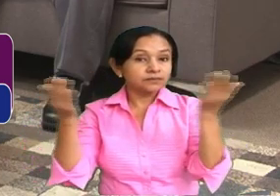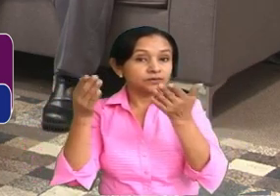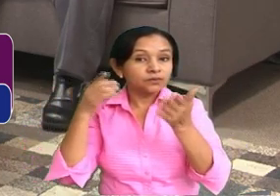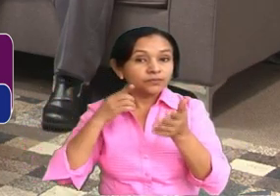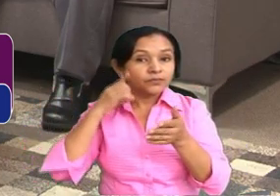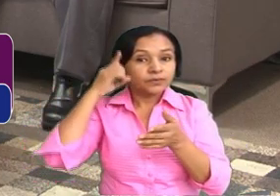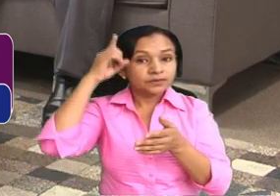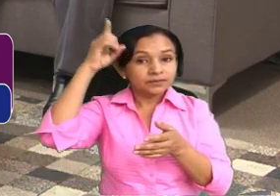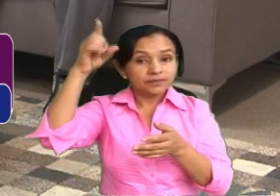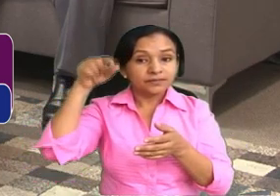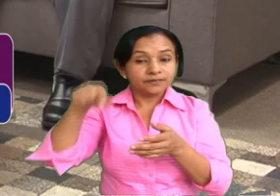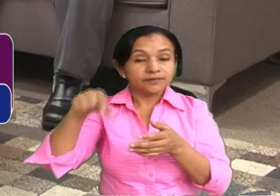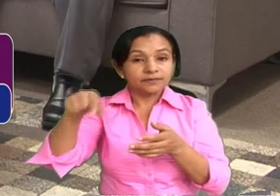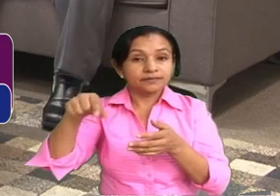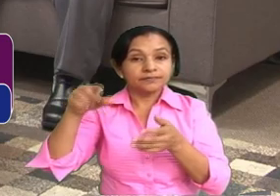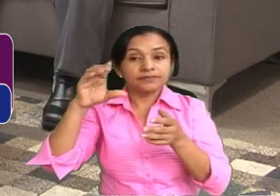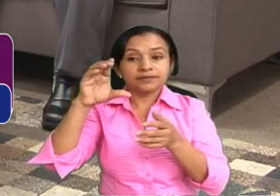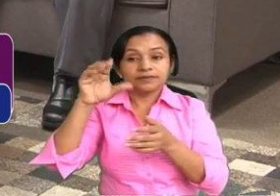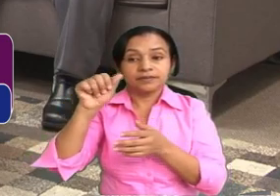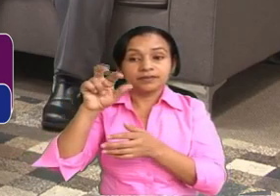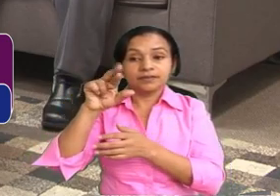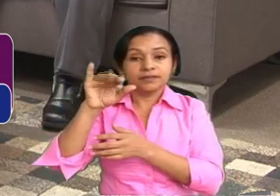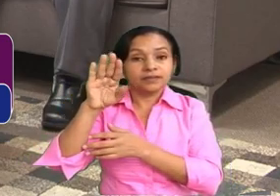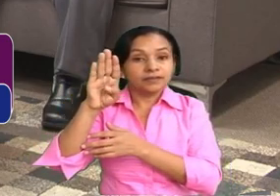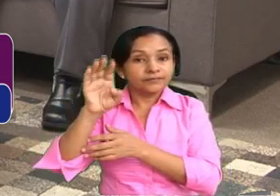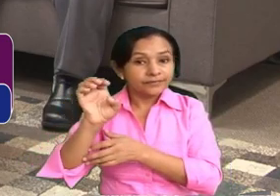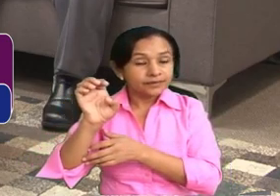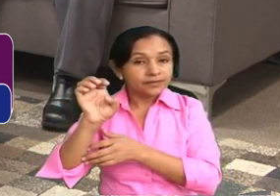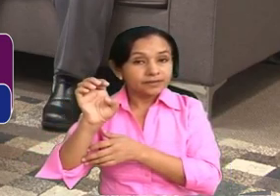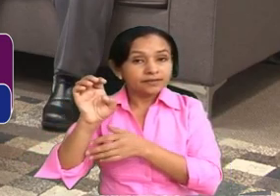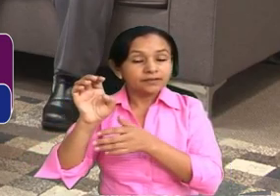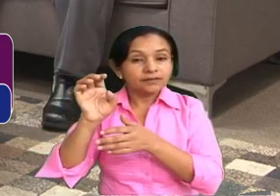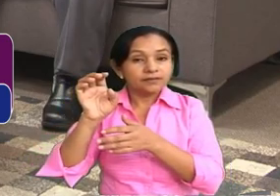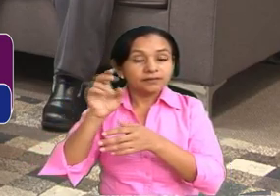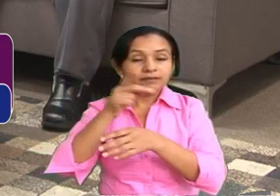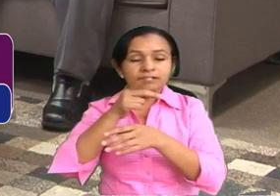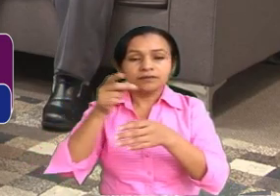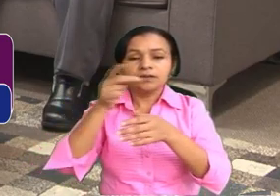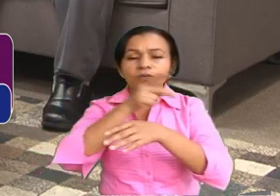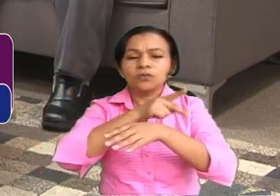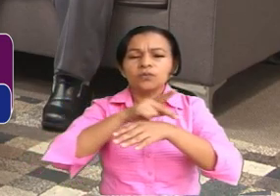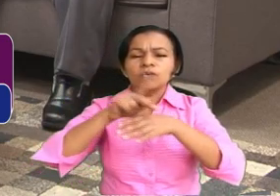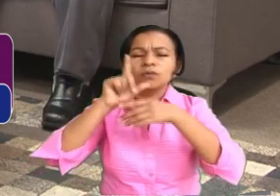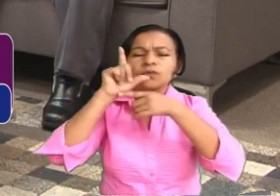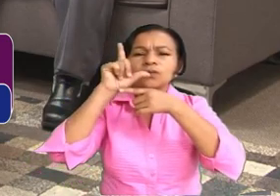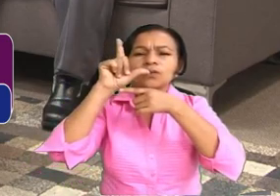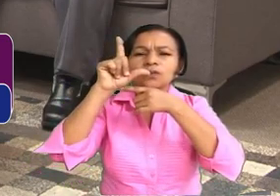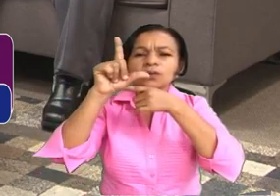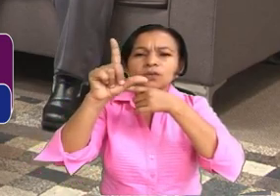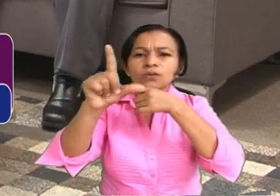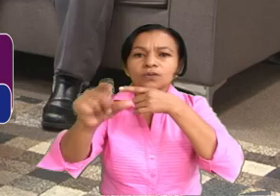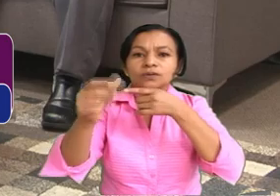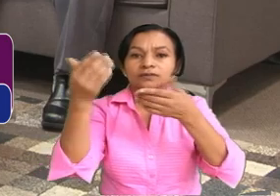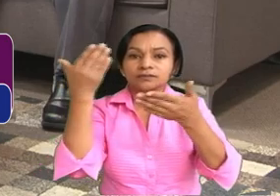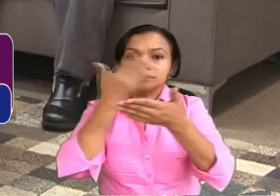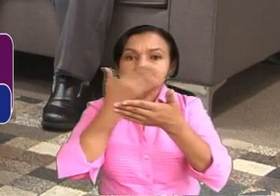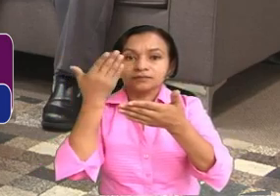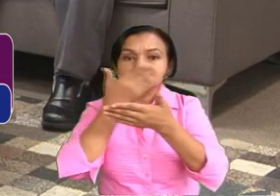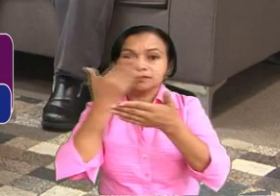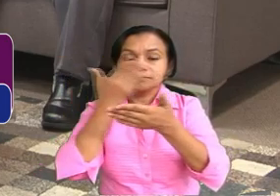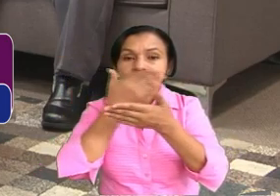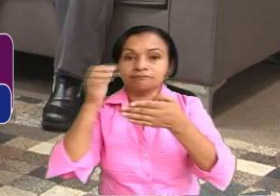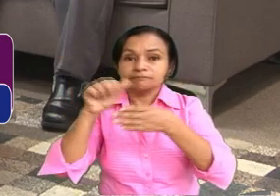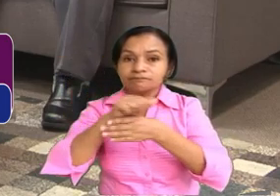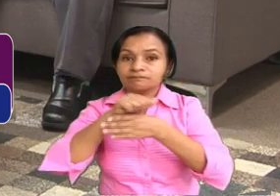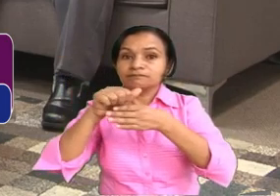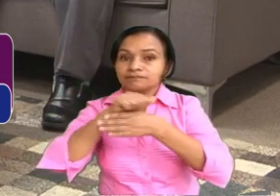desarrollando la costa Caribe. Para el puerto de Aguas Profundas, los alumnos se están